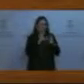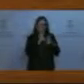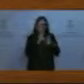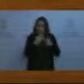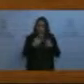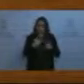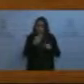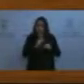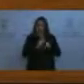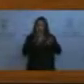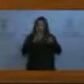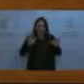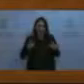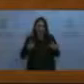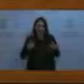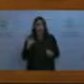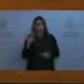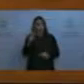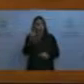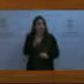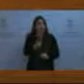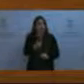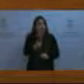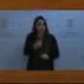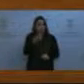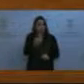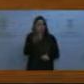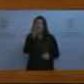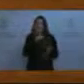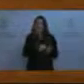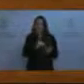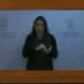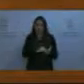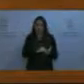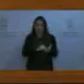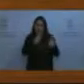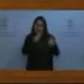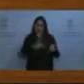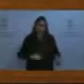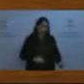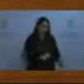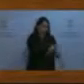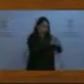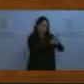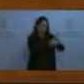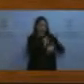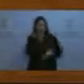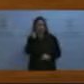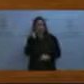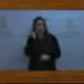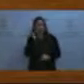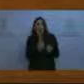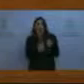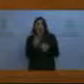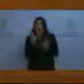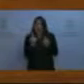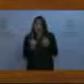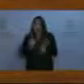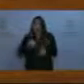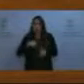vez en 2 años que se aborda una reprobación y algunos nunca nos hemos puesto de